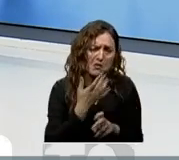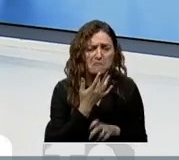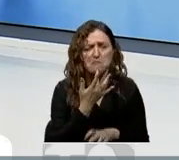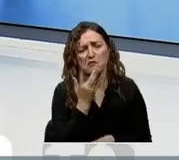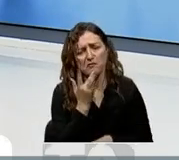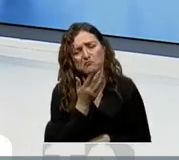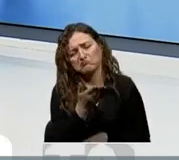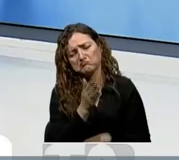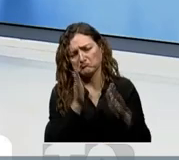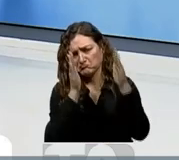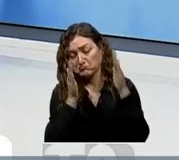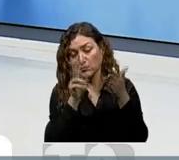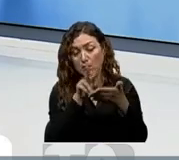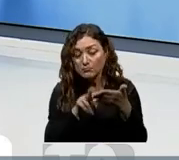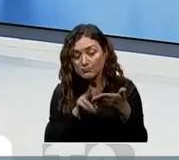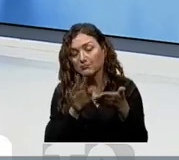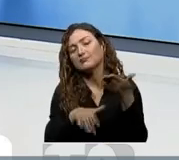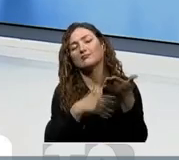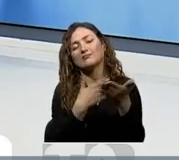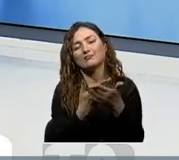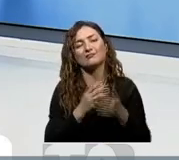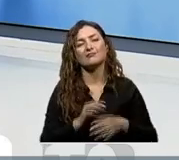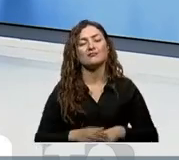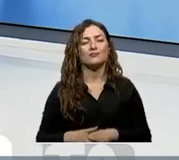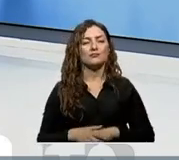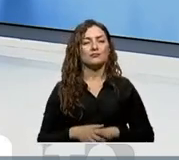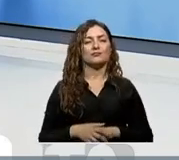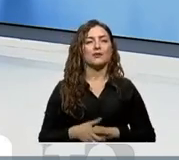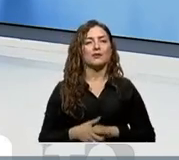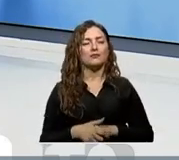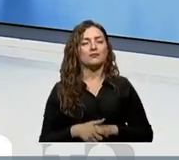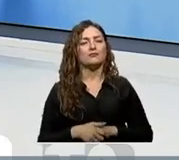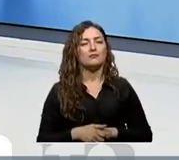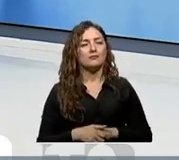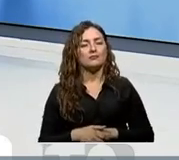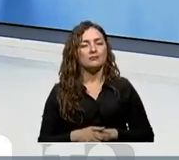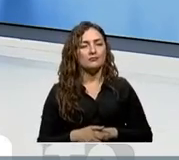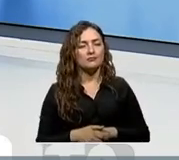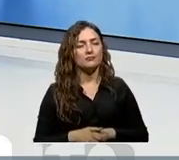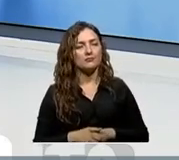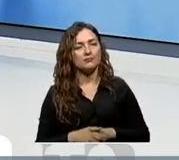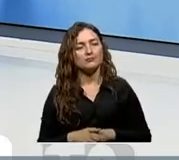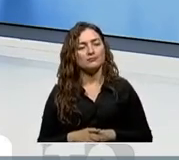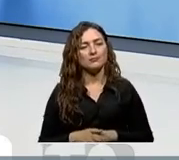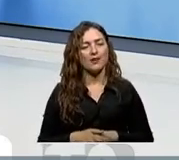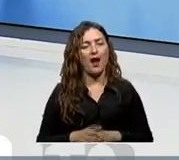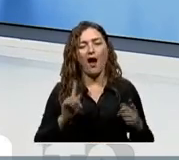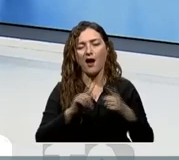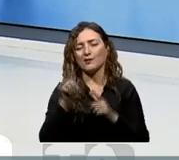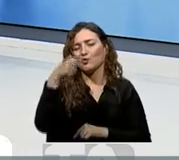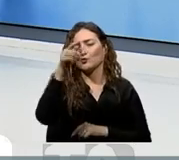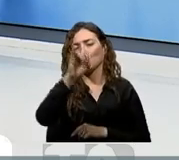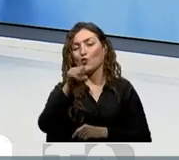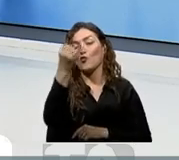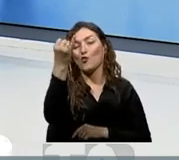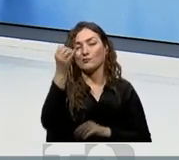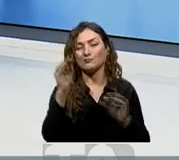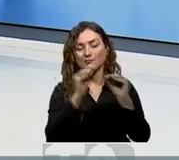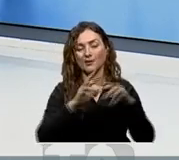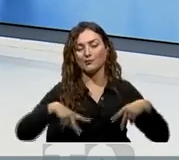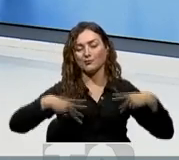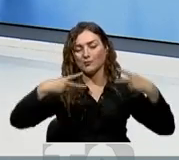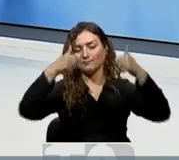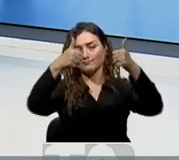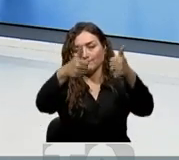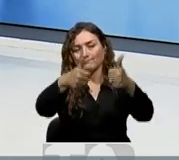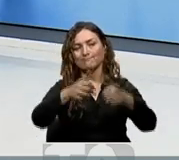spaz@teleamazonas.com. Allí estamos siempre muy pendientes de todos esos temas de salud de los que usted quiere conocer un poquito más. Nos vemos el próximo jueves con más temas de